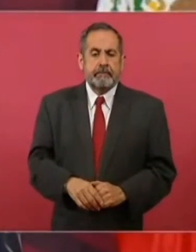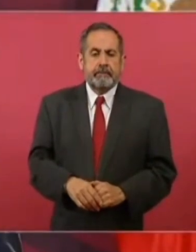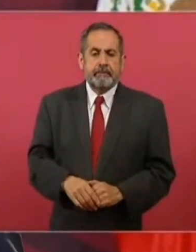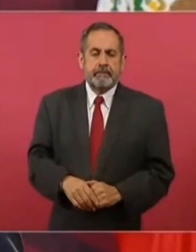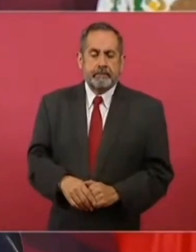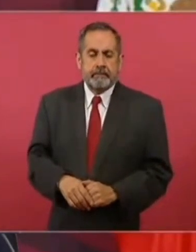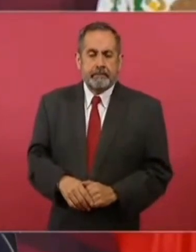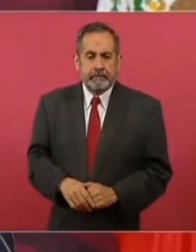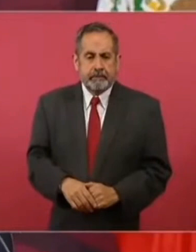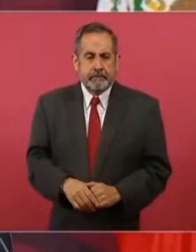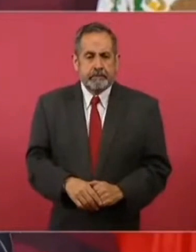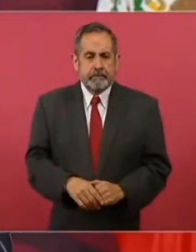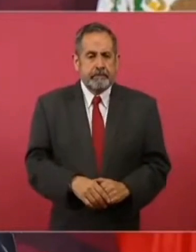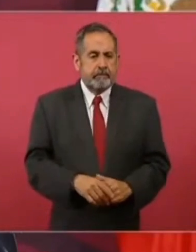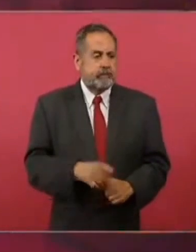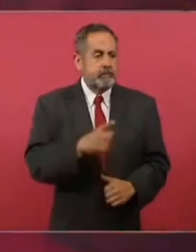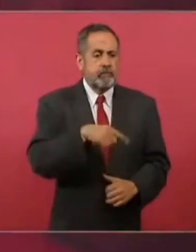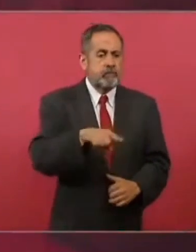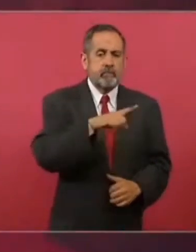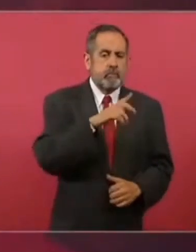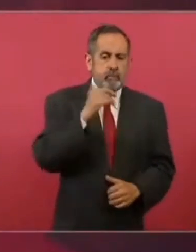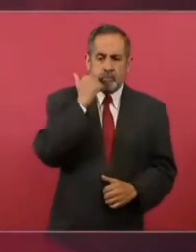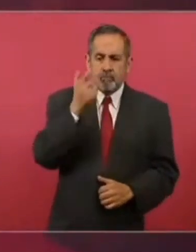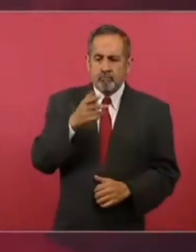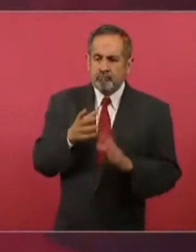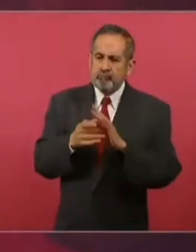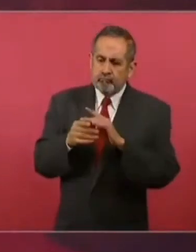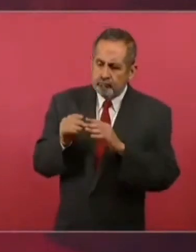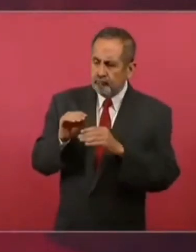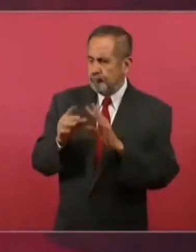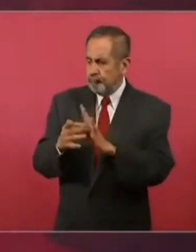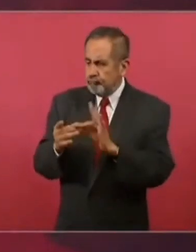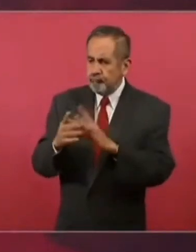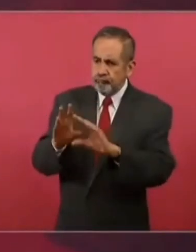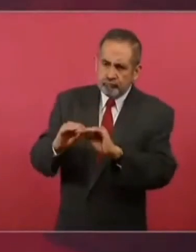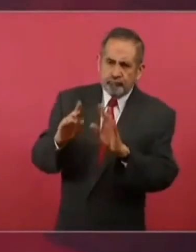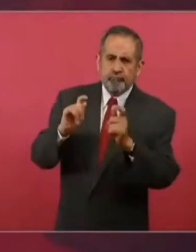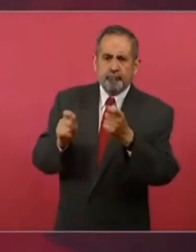ellos no quisieran que se hablara de la revolución.